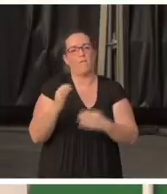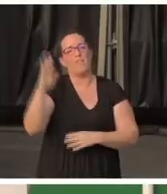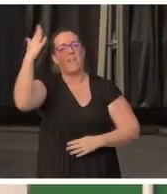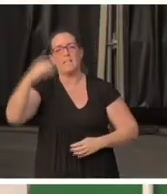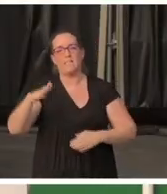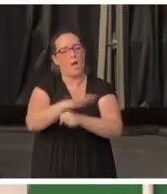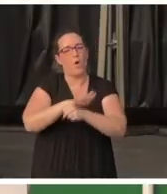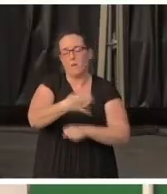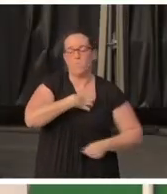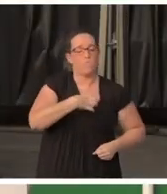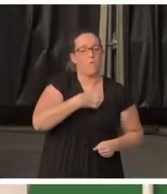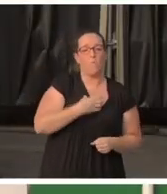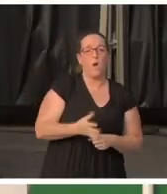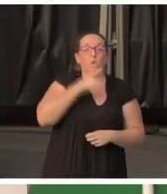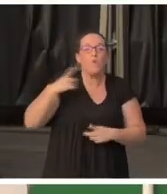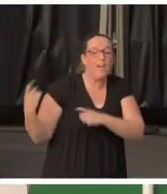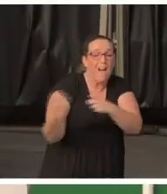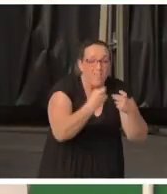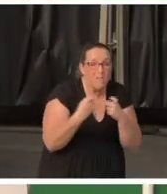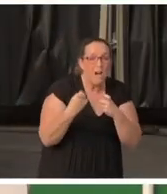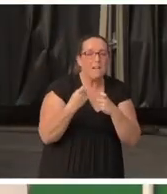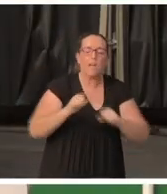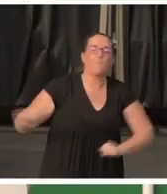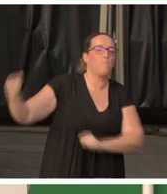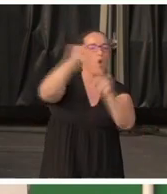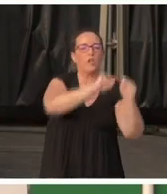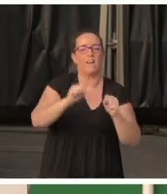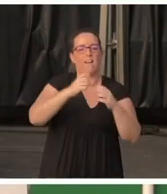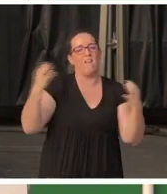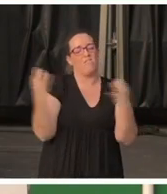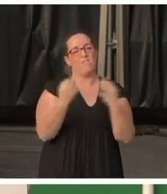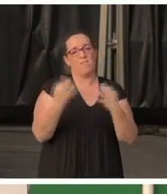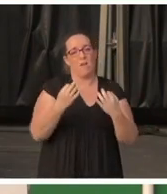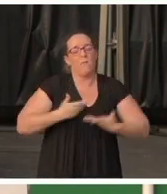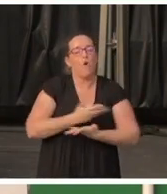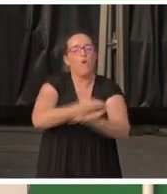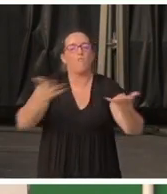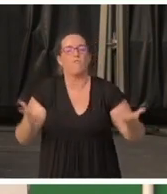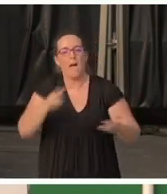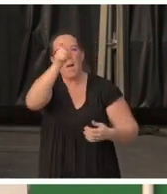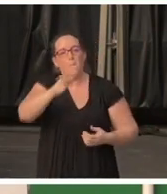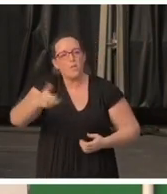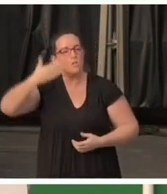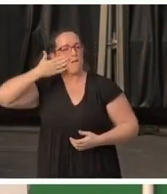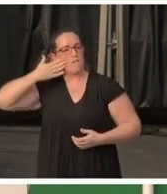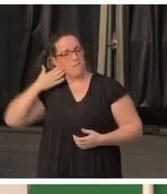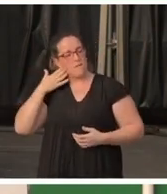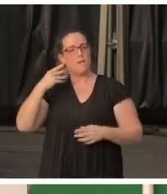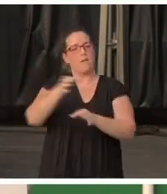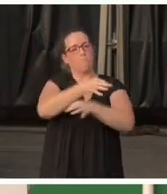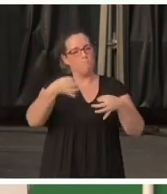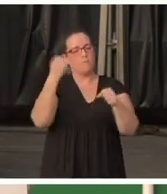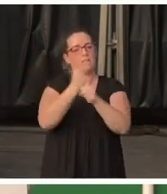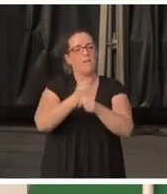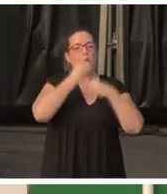derecha. Lo que se quiere, lo que se necesita, se protege, y hay que confiar en gente honrada y eficaz,